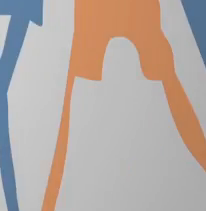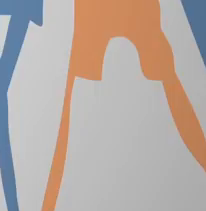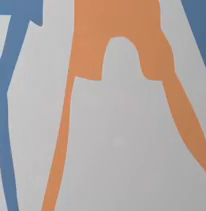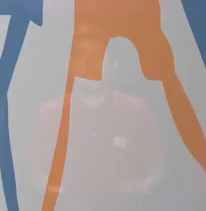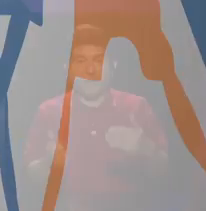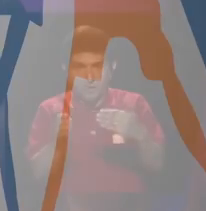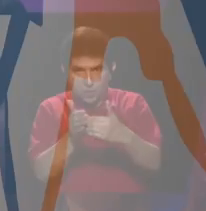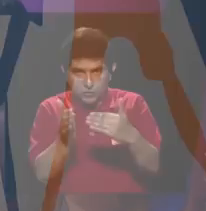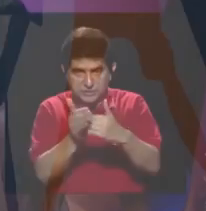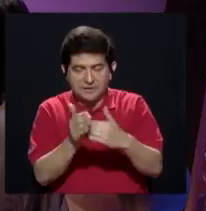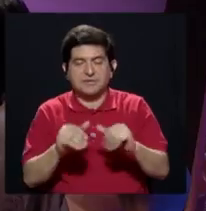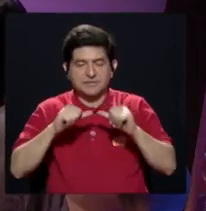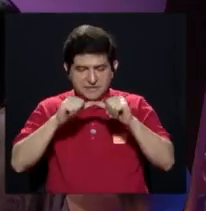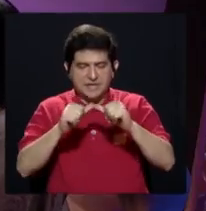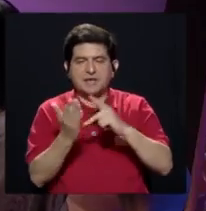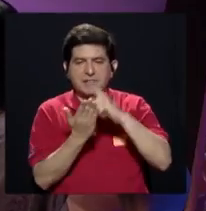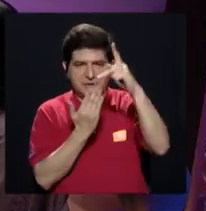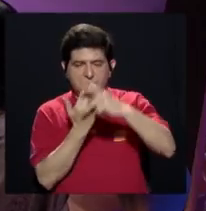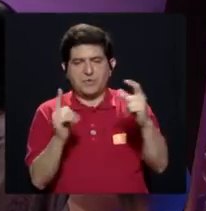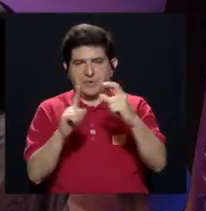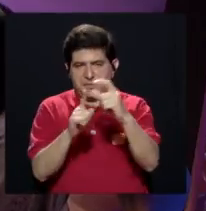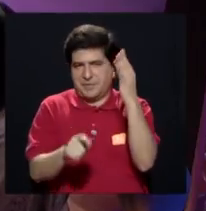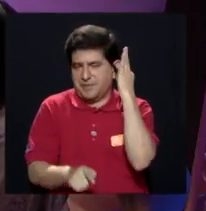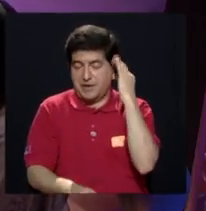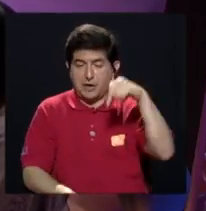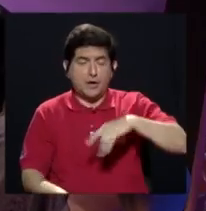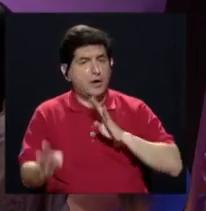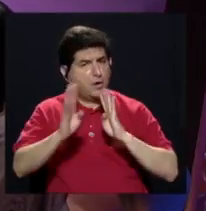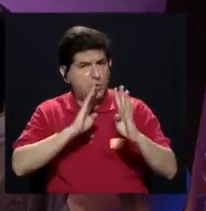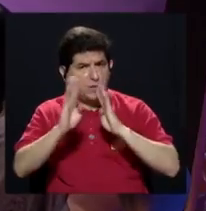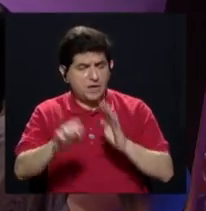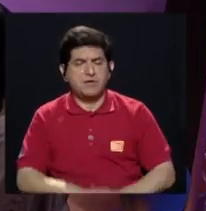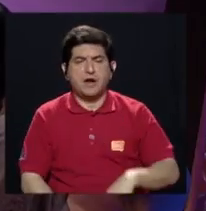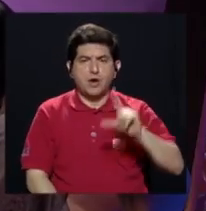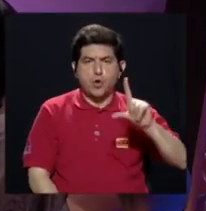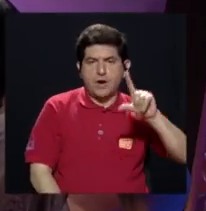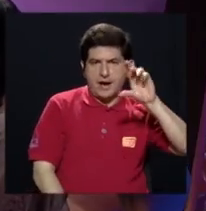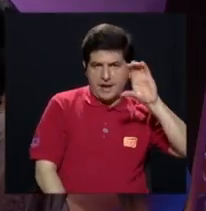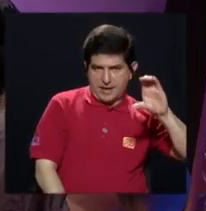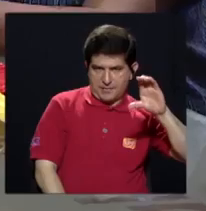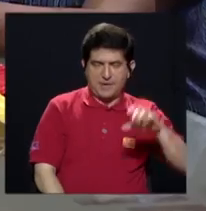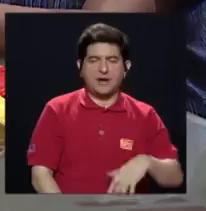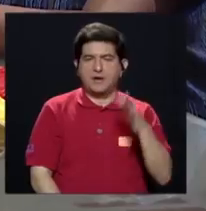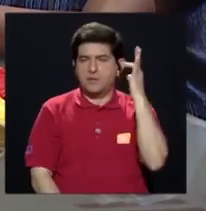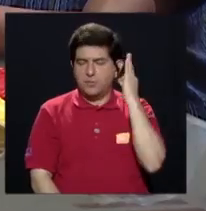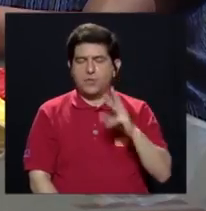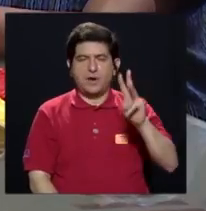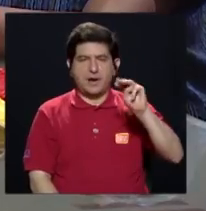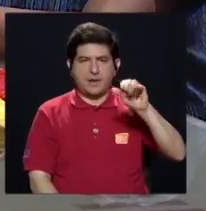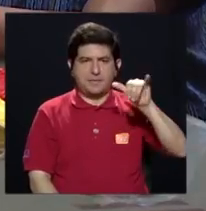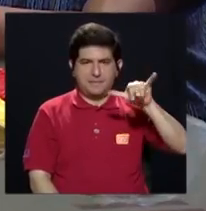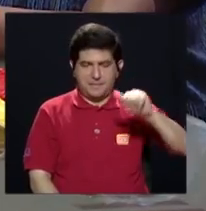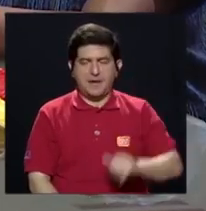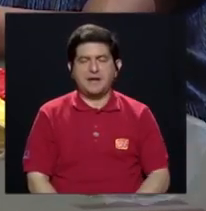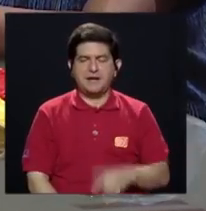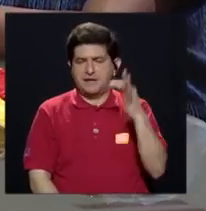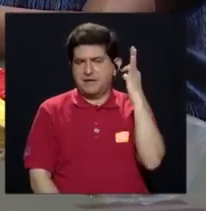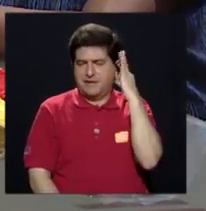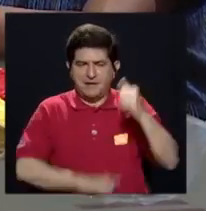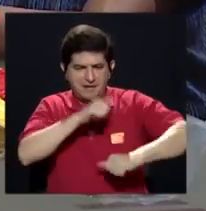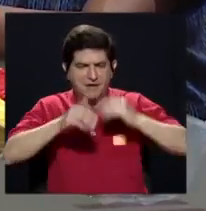estamos en el programa Palabra de mujer estamos hoy conversando con Lorena cnal mujer Maya shinka feminista